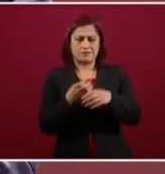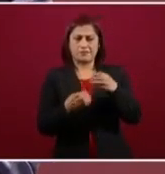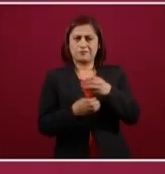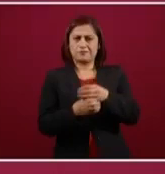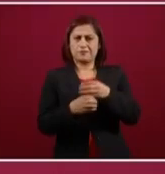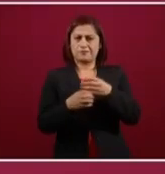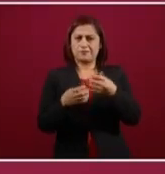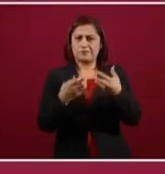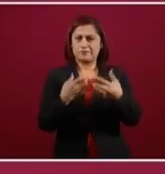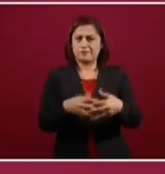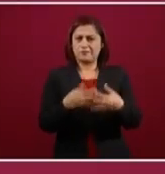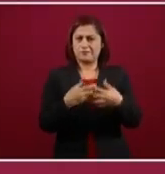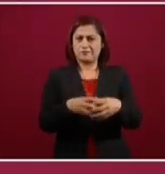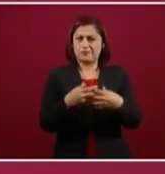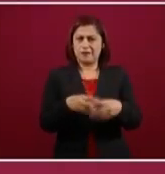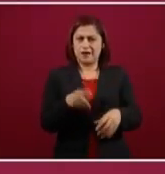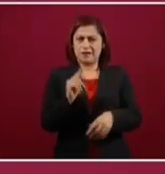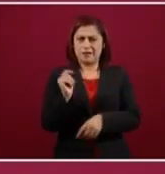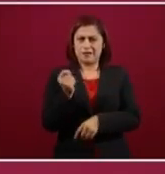mantenerse.